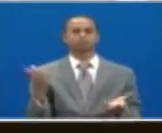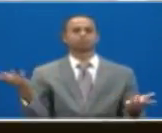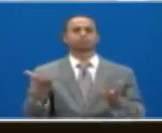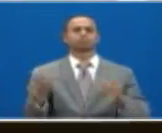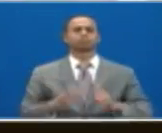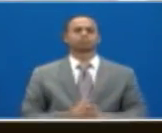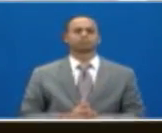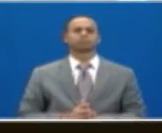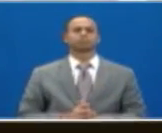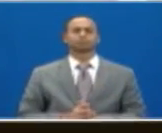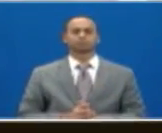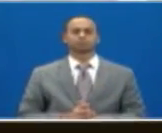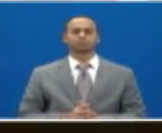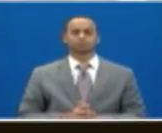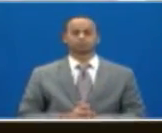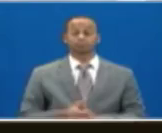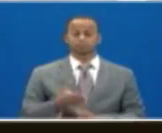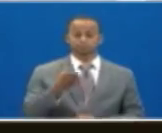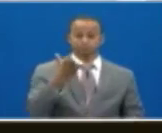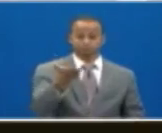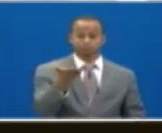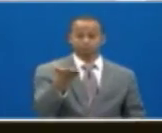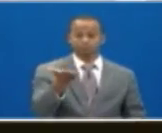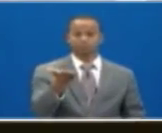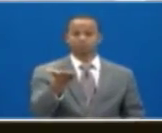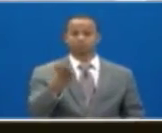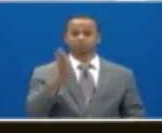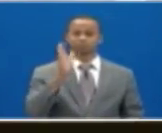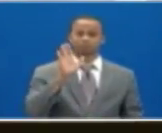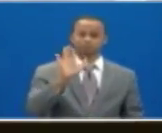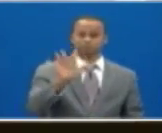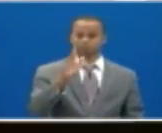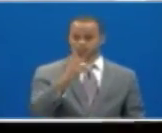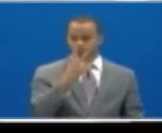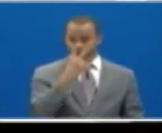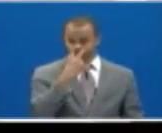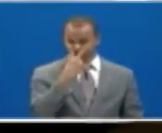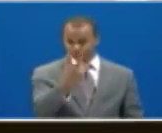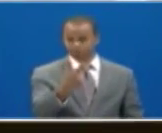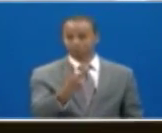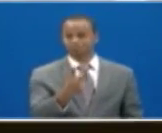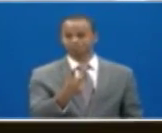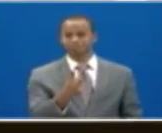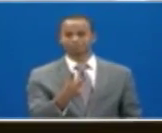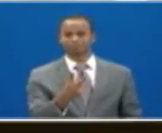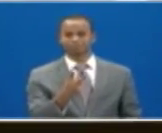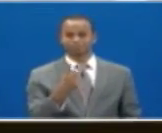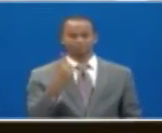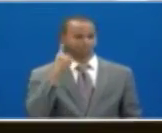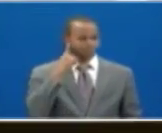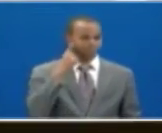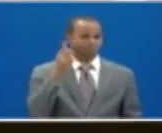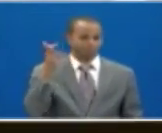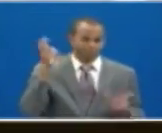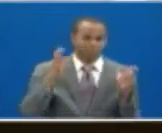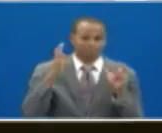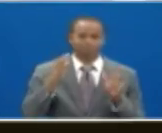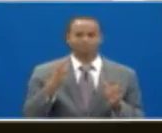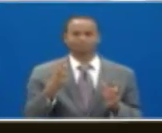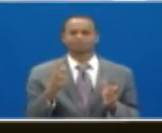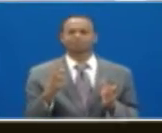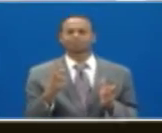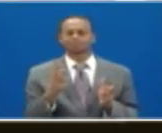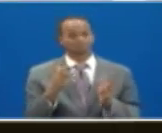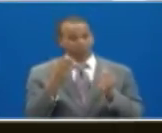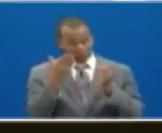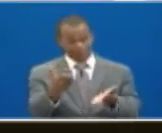es que usted, con su propio ojo, ve, con su propio oído, escucha.